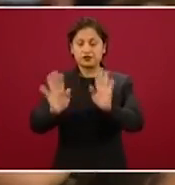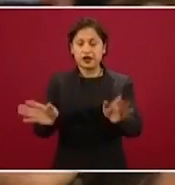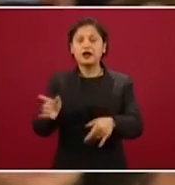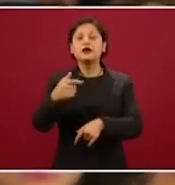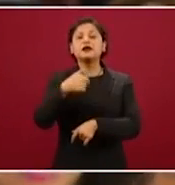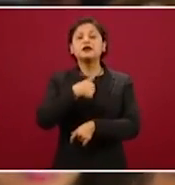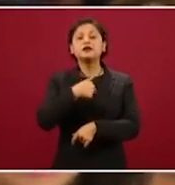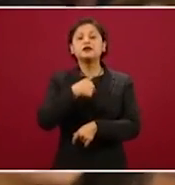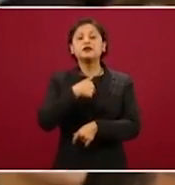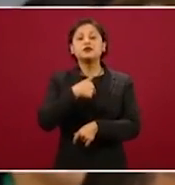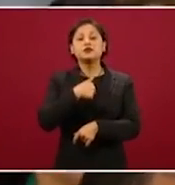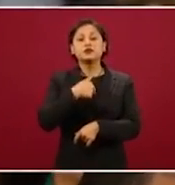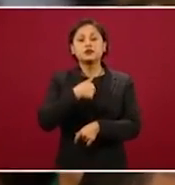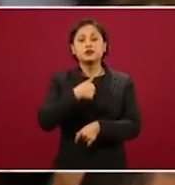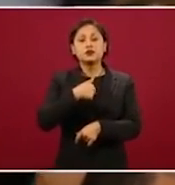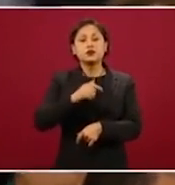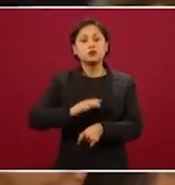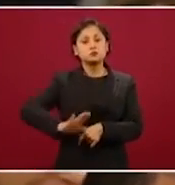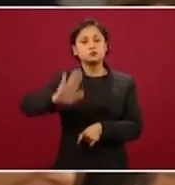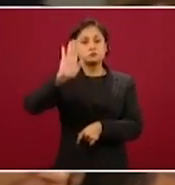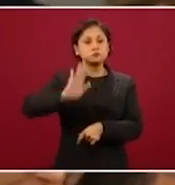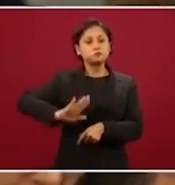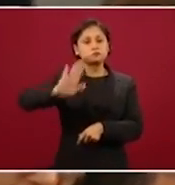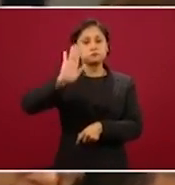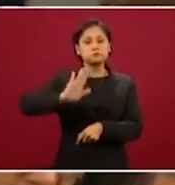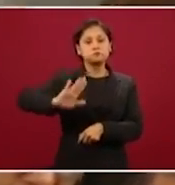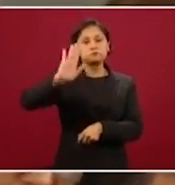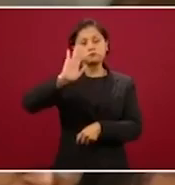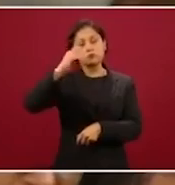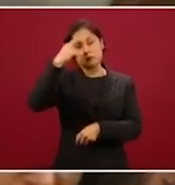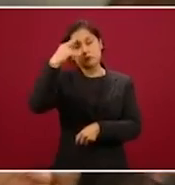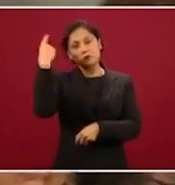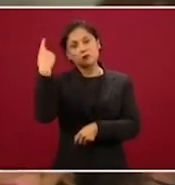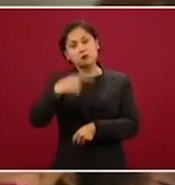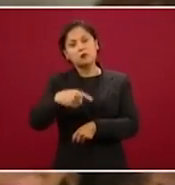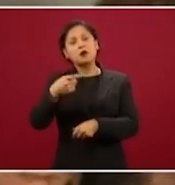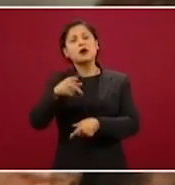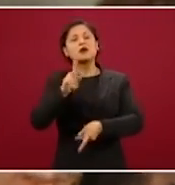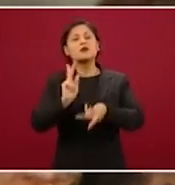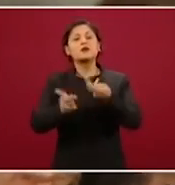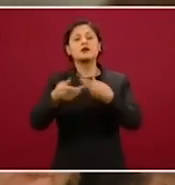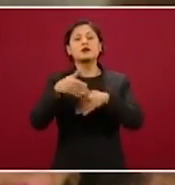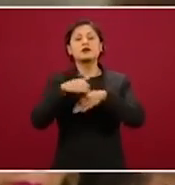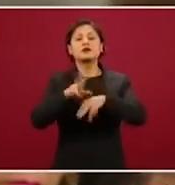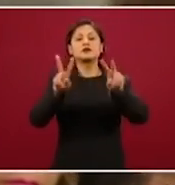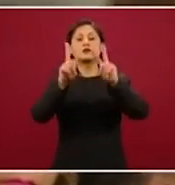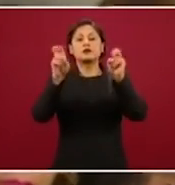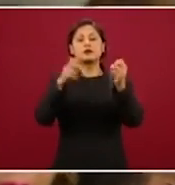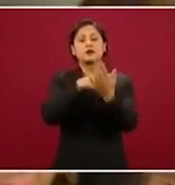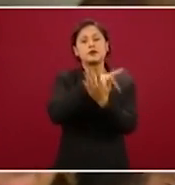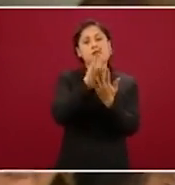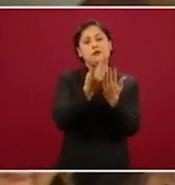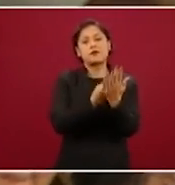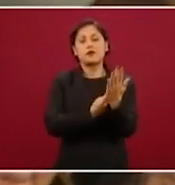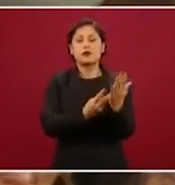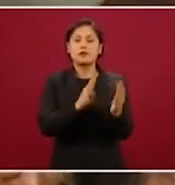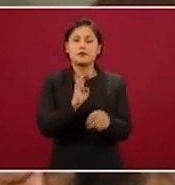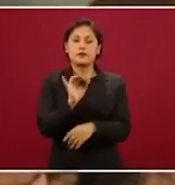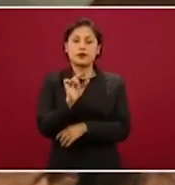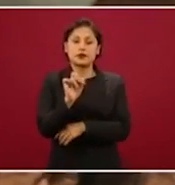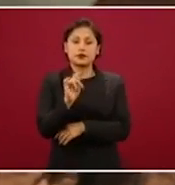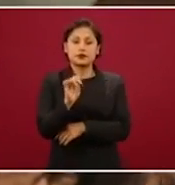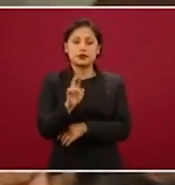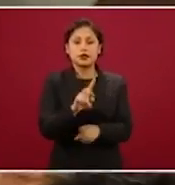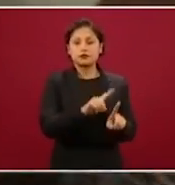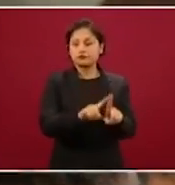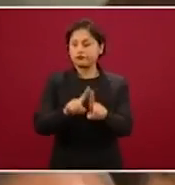precisamente para participar un poquito más sobre los temas de los avances de los programas del bienestar, tanto de las becas. Yo